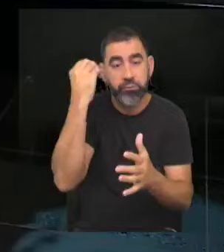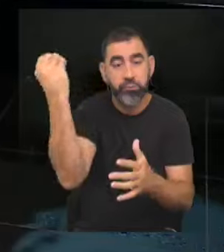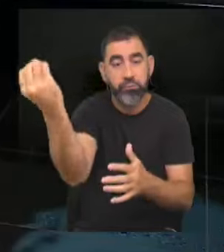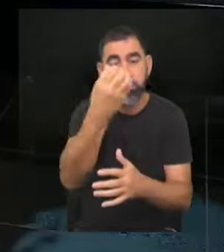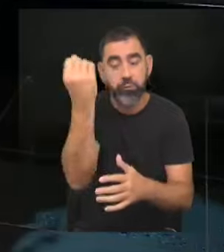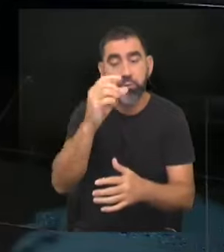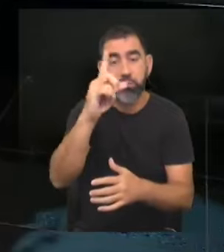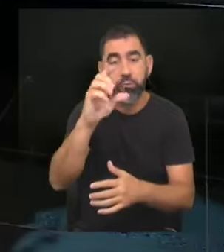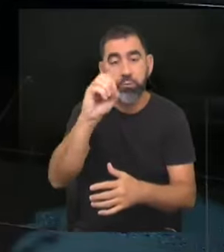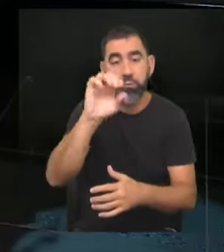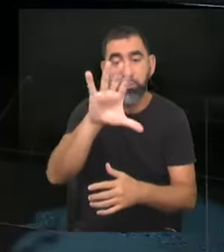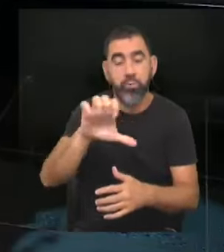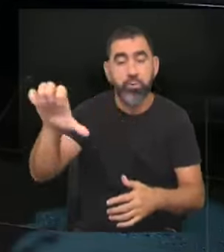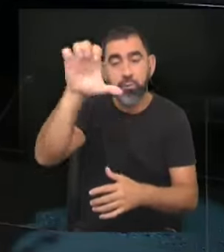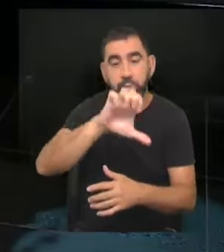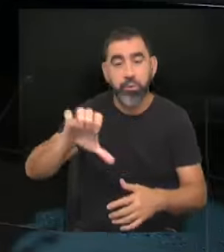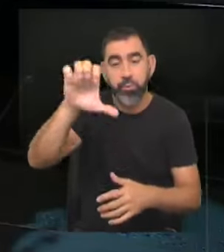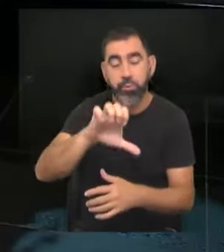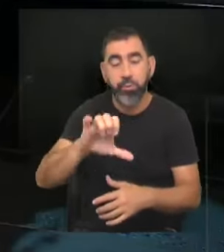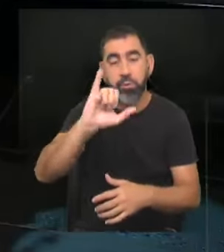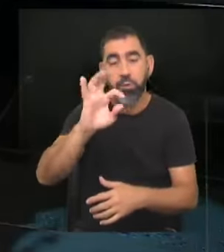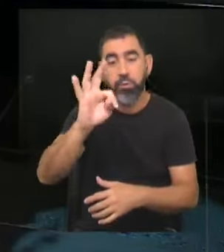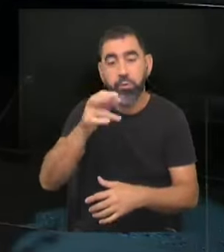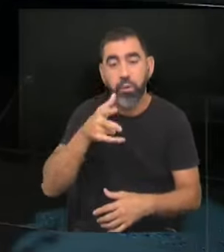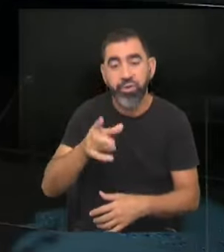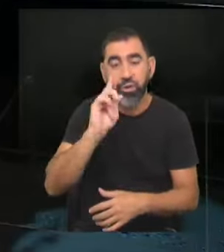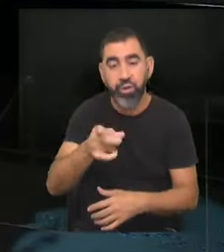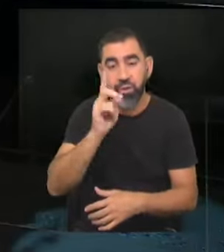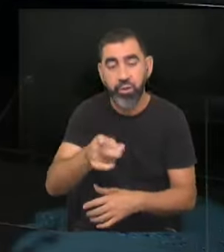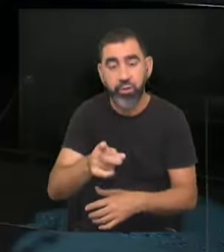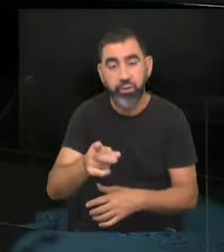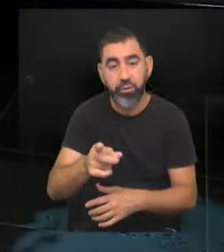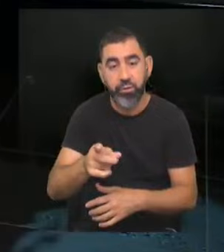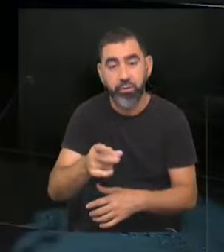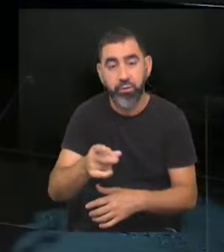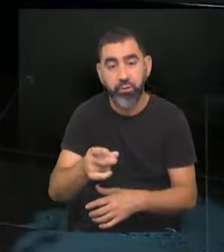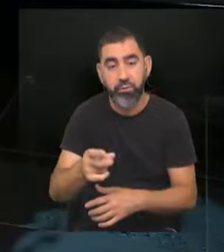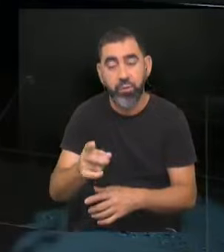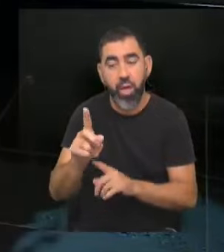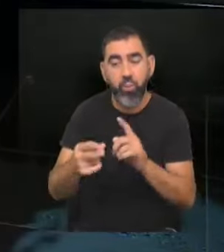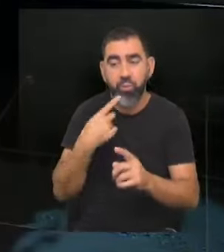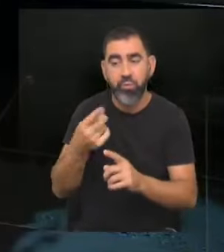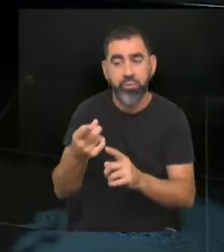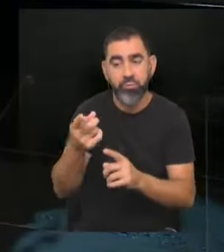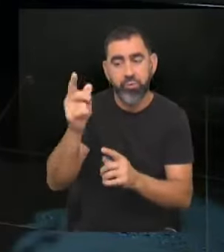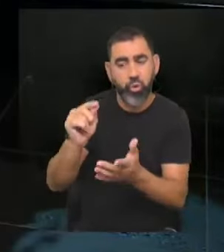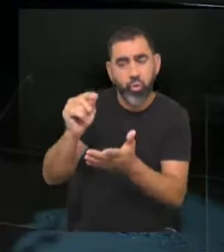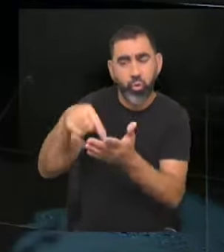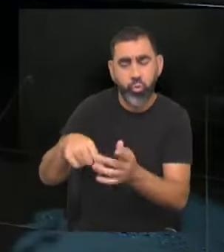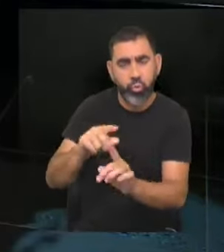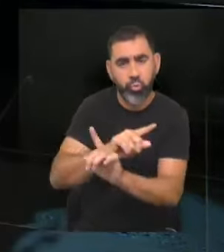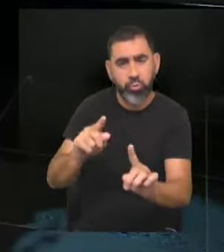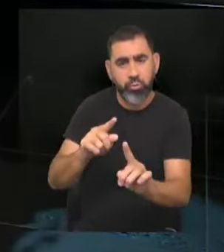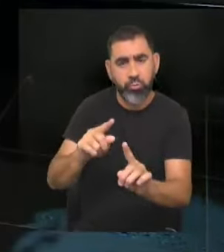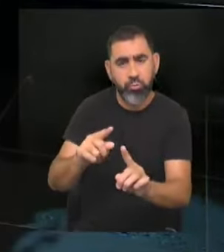same 105 a la empresa itg proveedores marítimos especial señalamiento del tribunal de cuentas porque este contrato eh